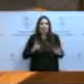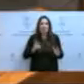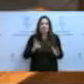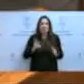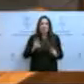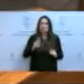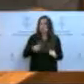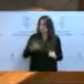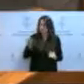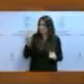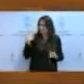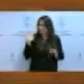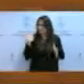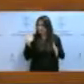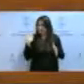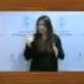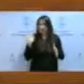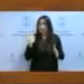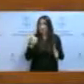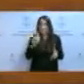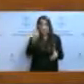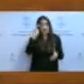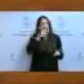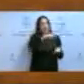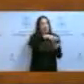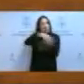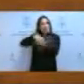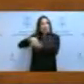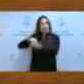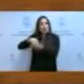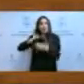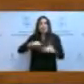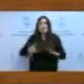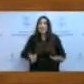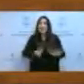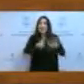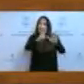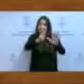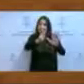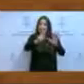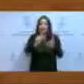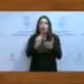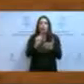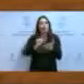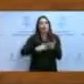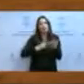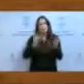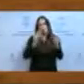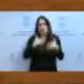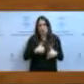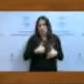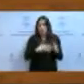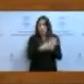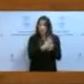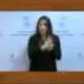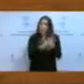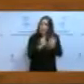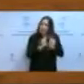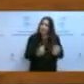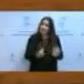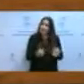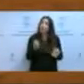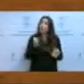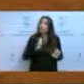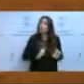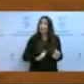meses, conocíamos que al menos 7 de ellos estaban sin contrato. Es decir, empresas profesionales que